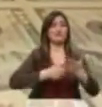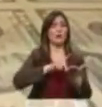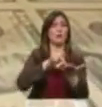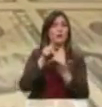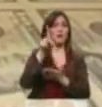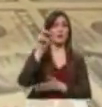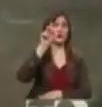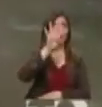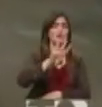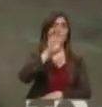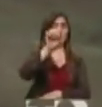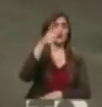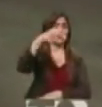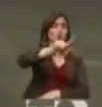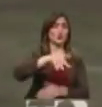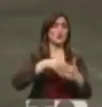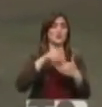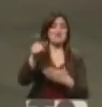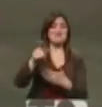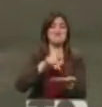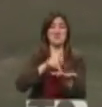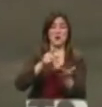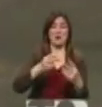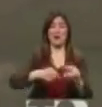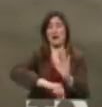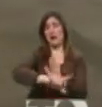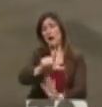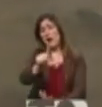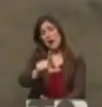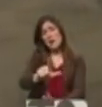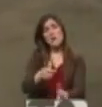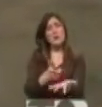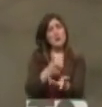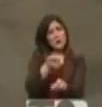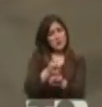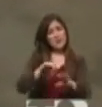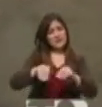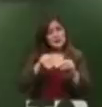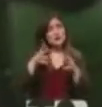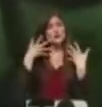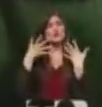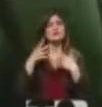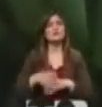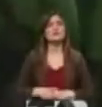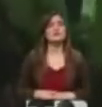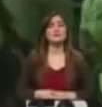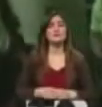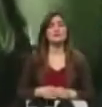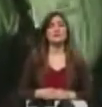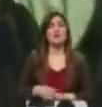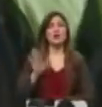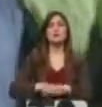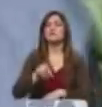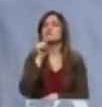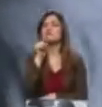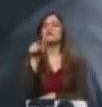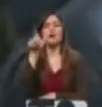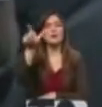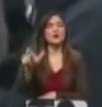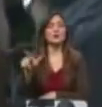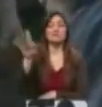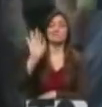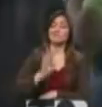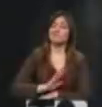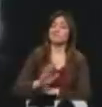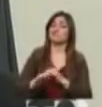millones de dólares por el pago excesivo en la compra de un terreno en Guayaquil, estableciendo la responsabilidad civil